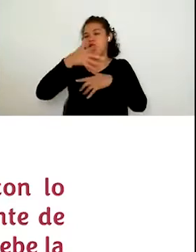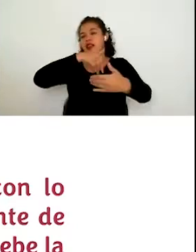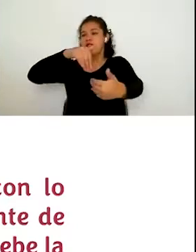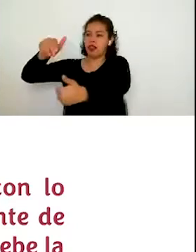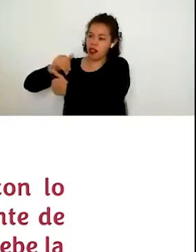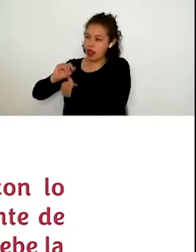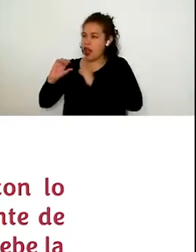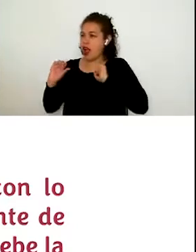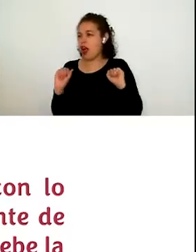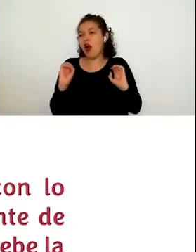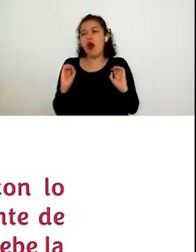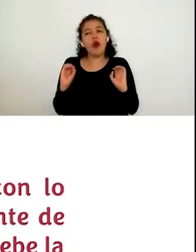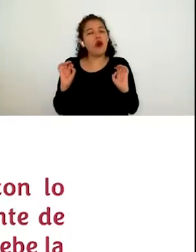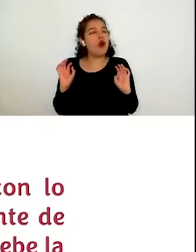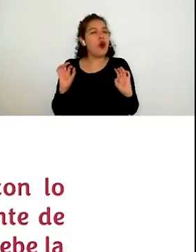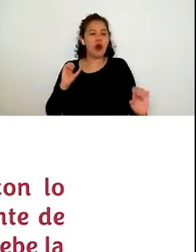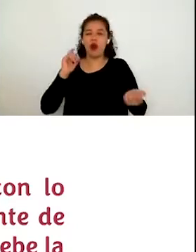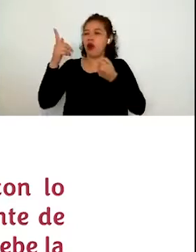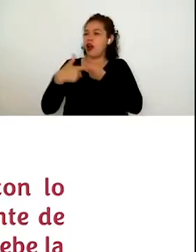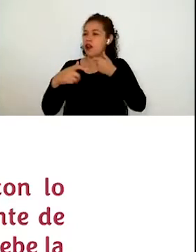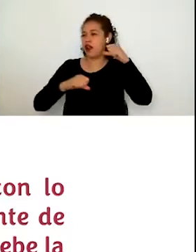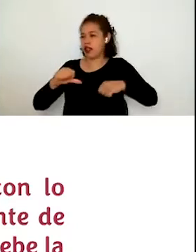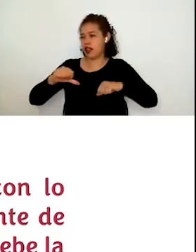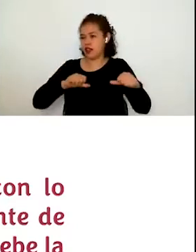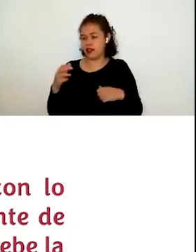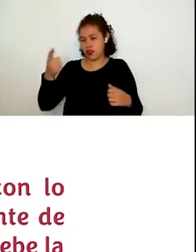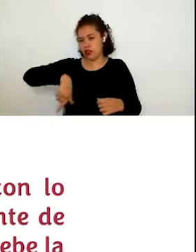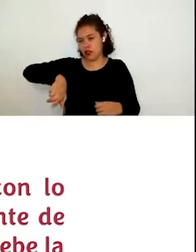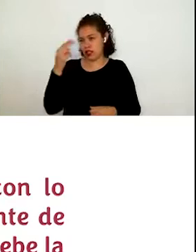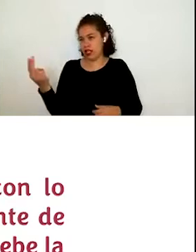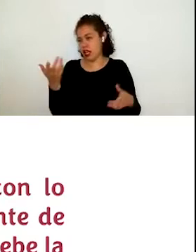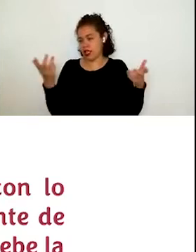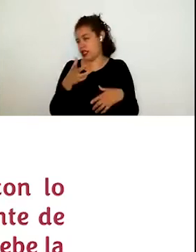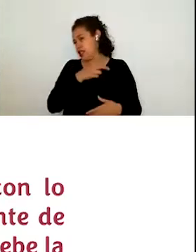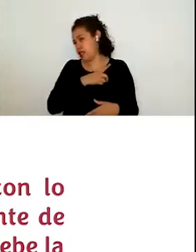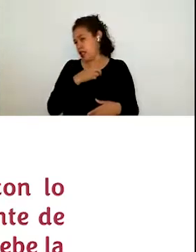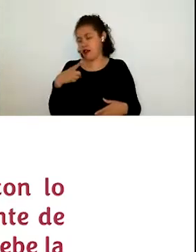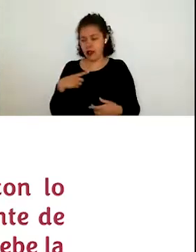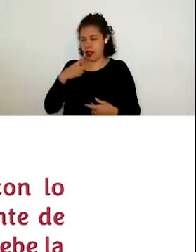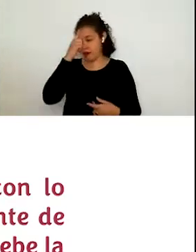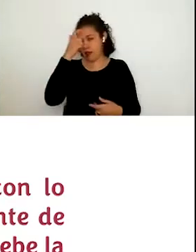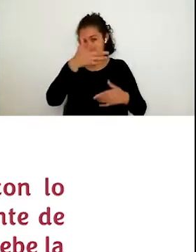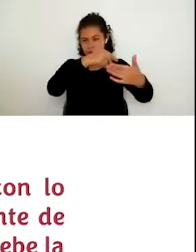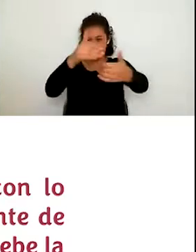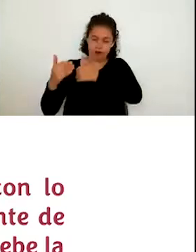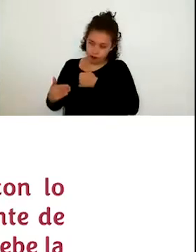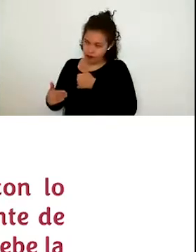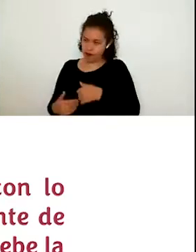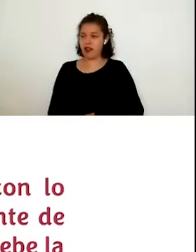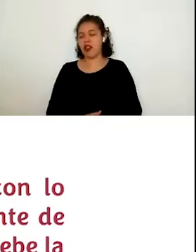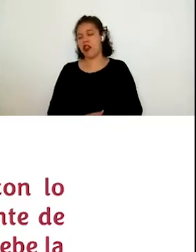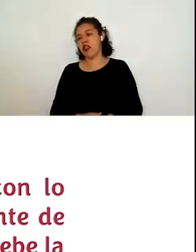cualquiera de estas actividades que necesiten realizar para obtener fondos,